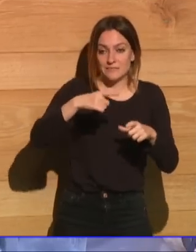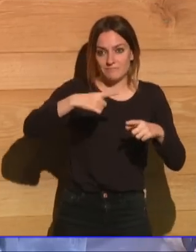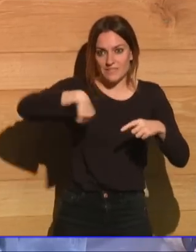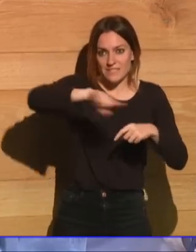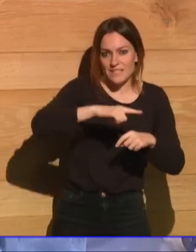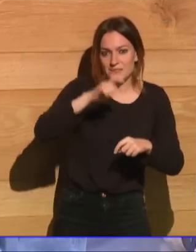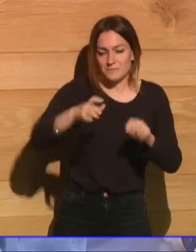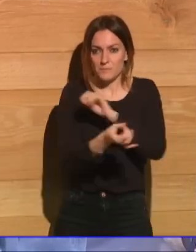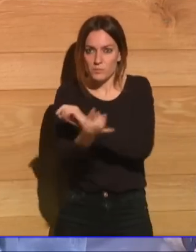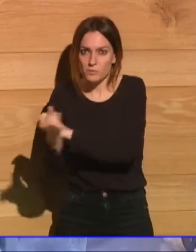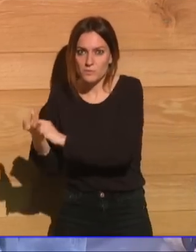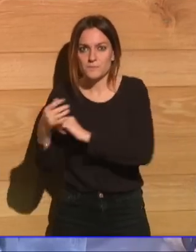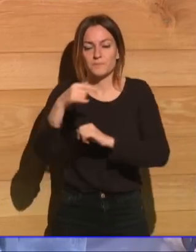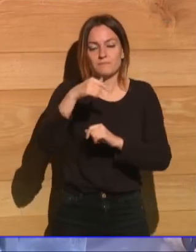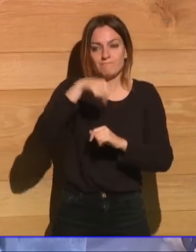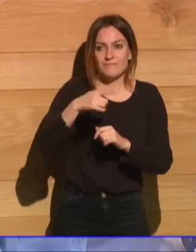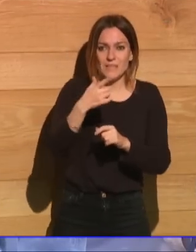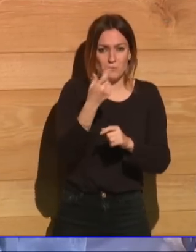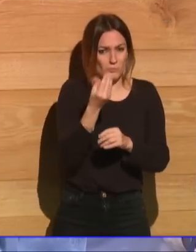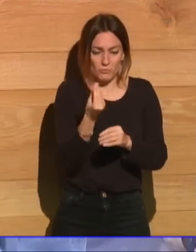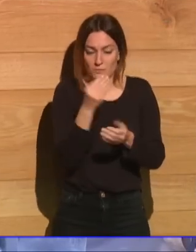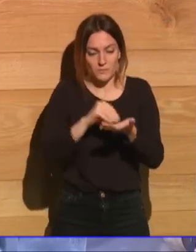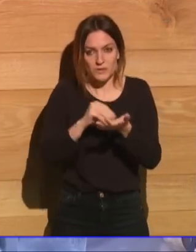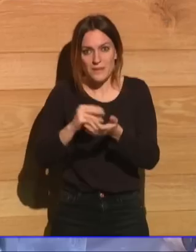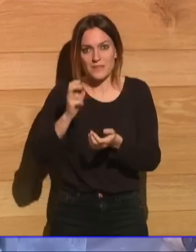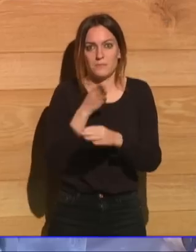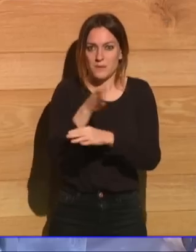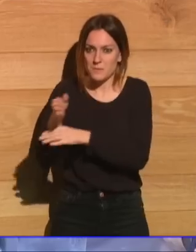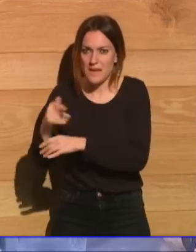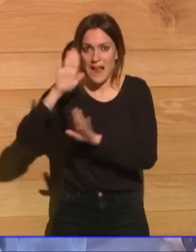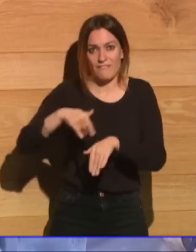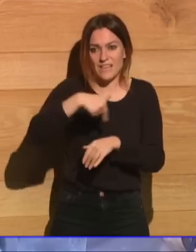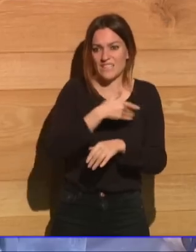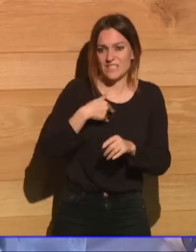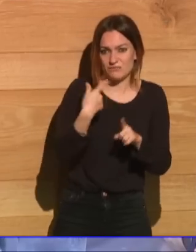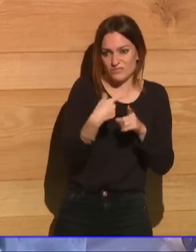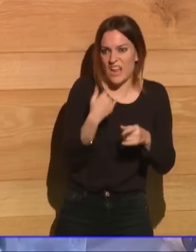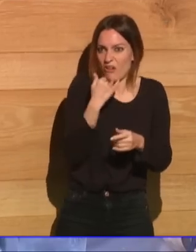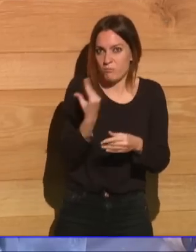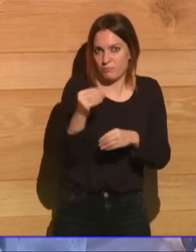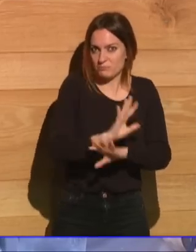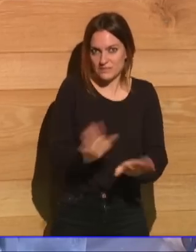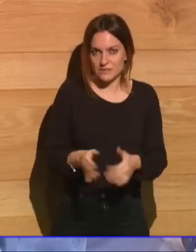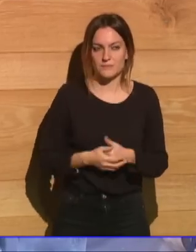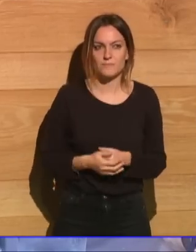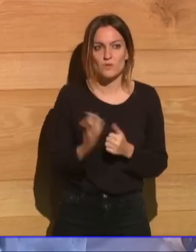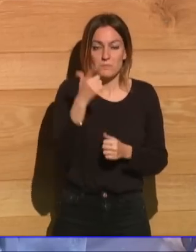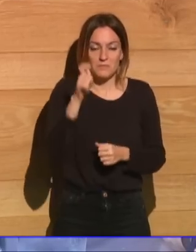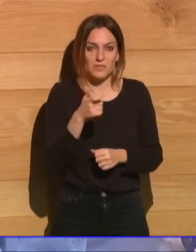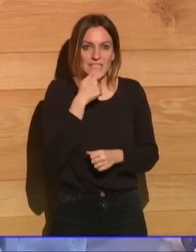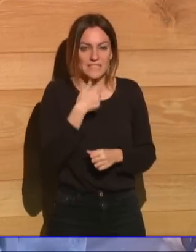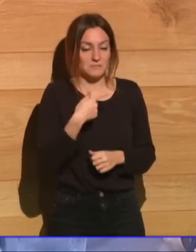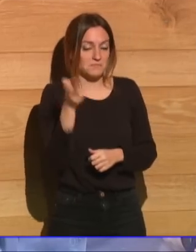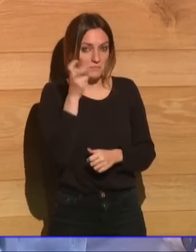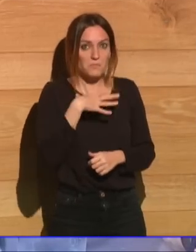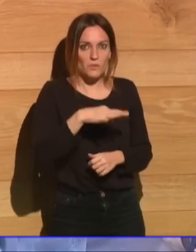productores ejecutivos, pues cuando una cosa no les gusta, se lo quitan de encima haciendo así con un No, papirotazo pero en yo el hombro. sospecho que un inglés que estuviera oyéndonos nos podría